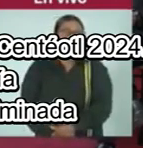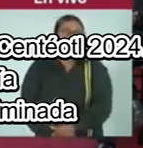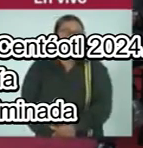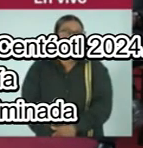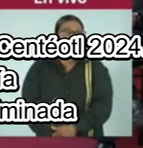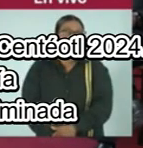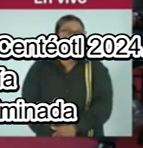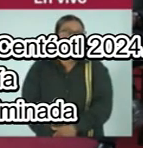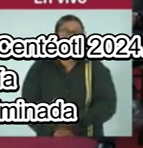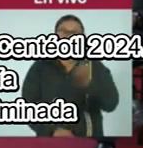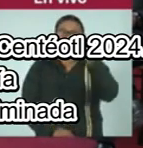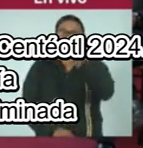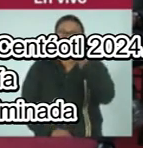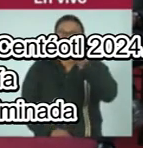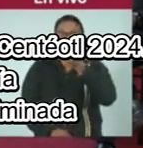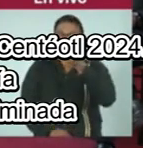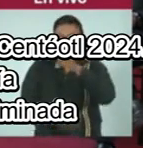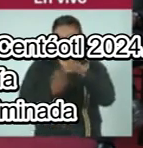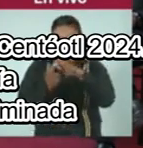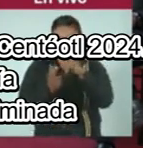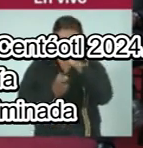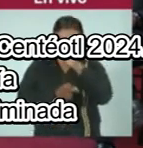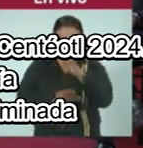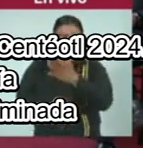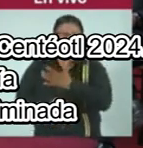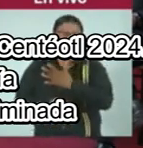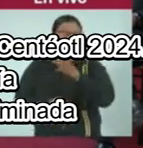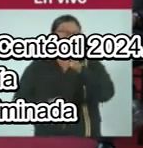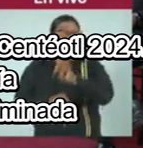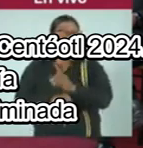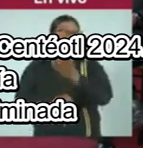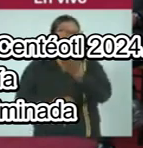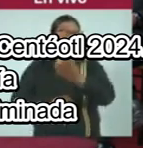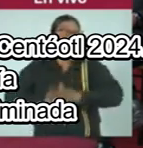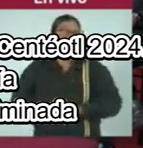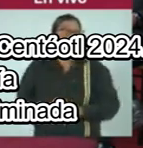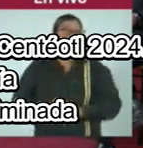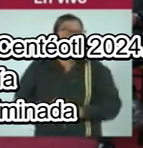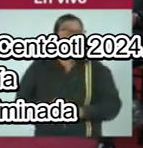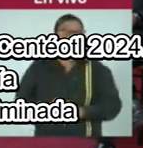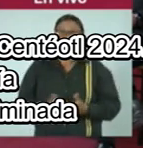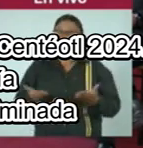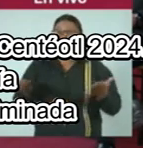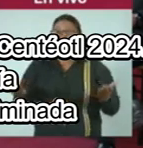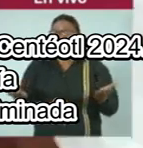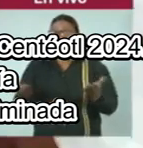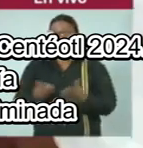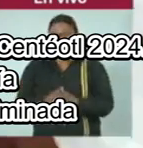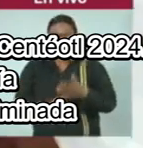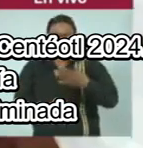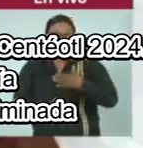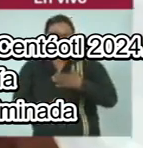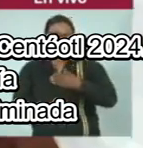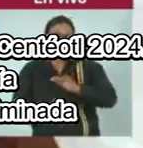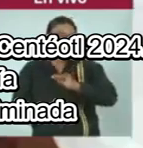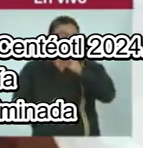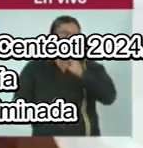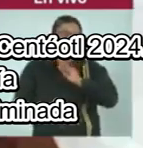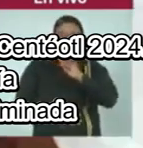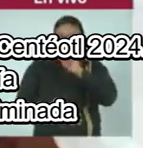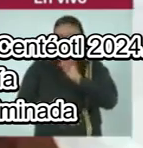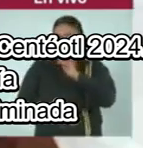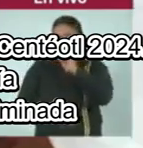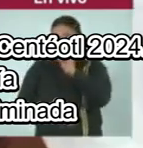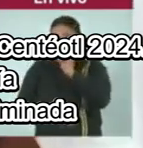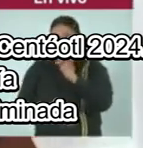akuku eni Buenos días Eh bueno yo ni me di cuenta incluso